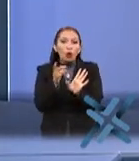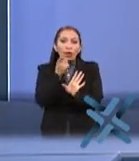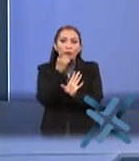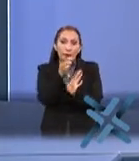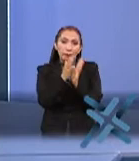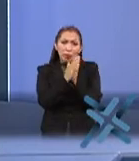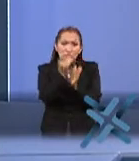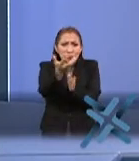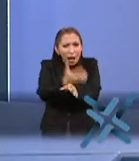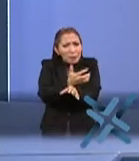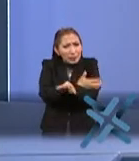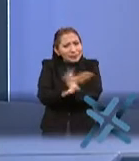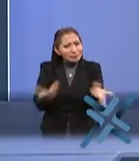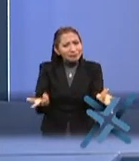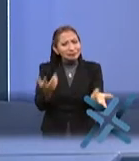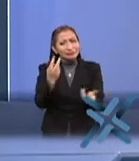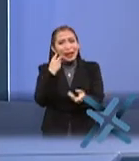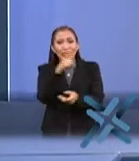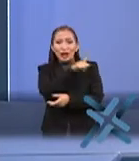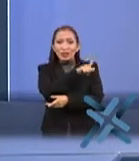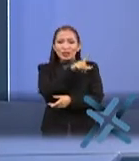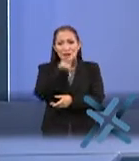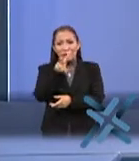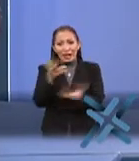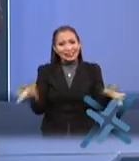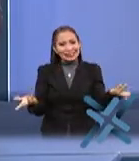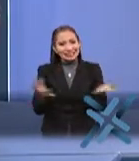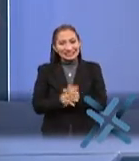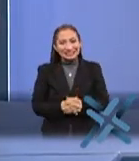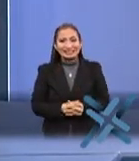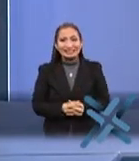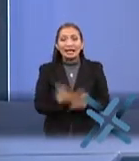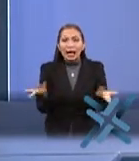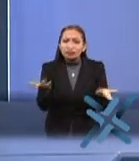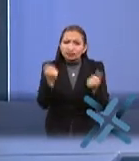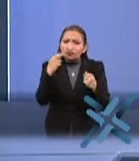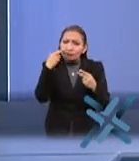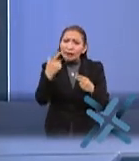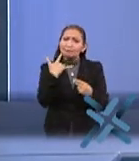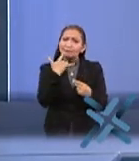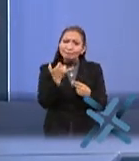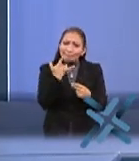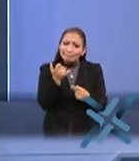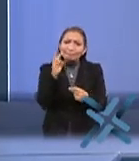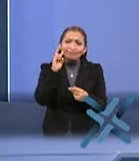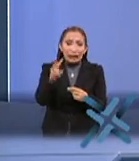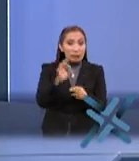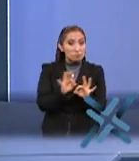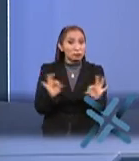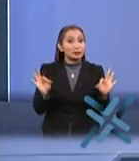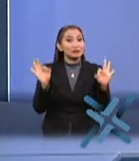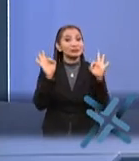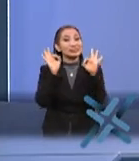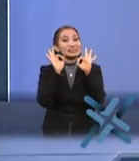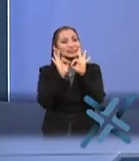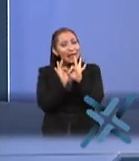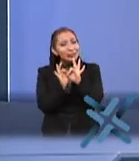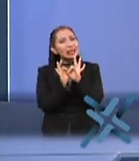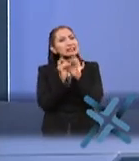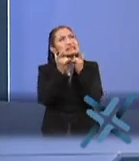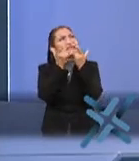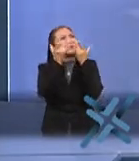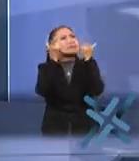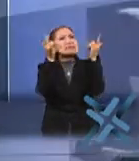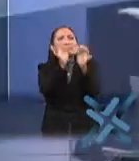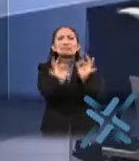que pues nos acompañara, de lunes a viernes. De lunes a viernes, que cobijara este esfuerzo importante, histórico